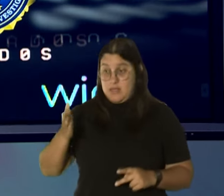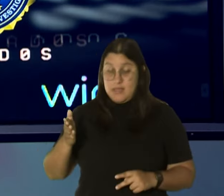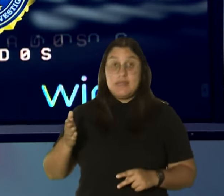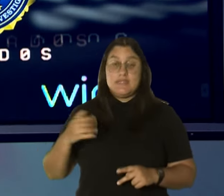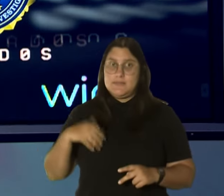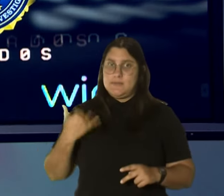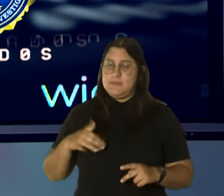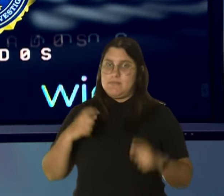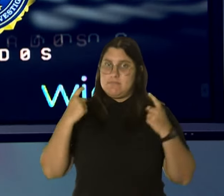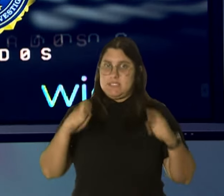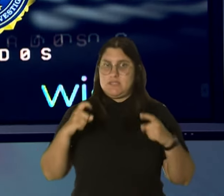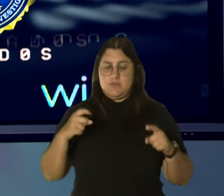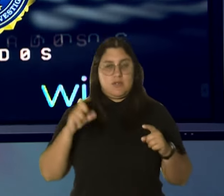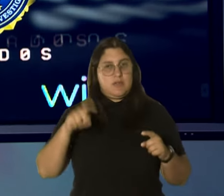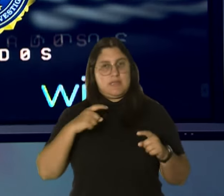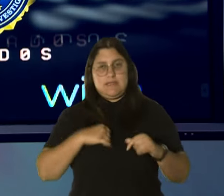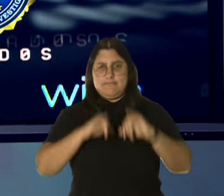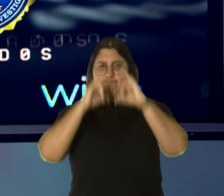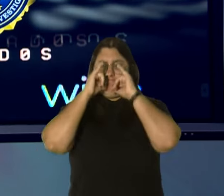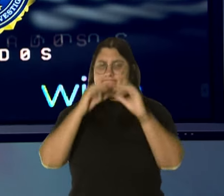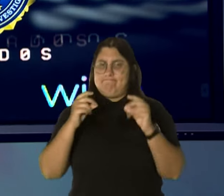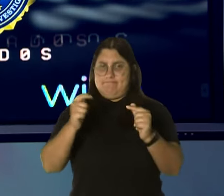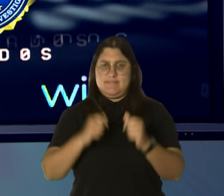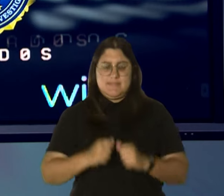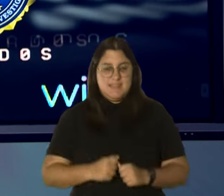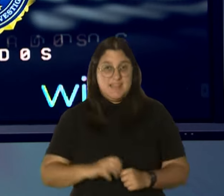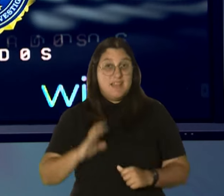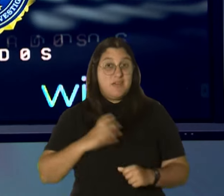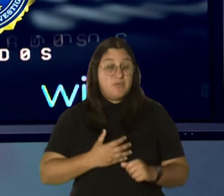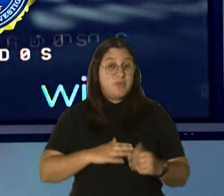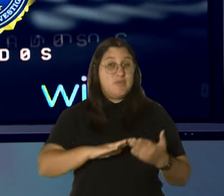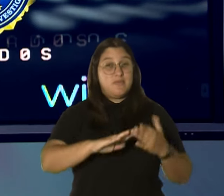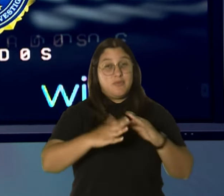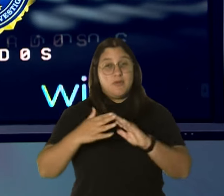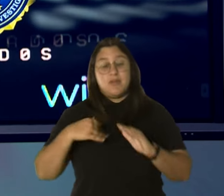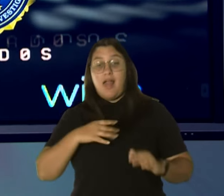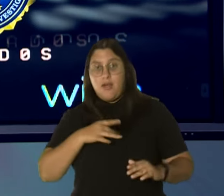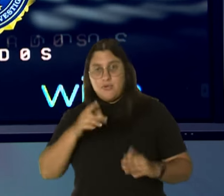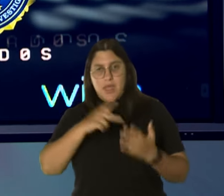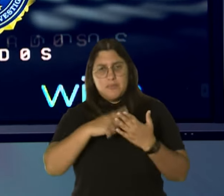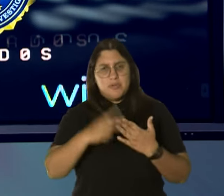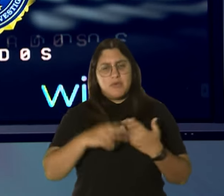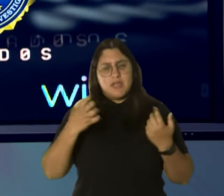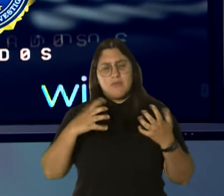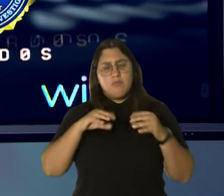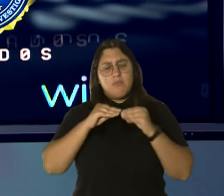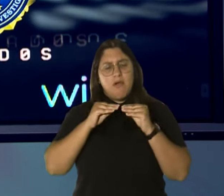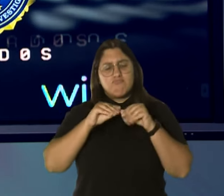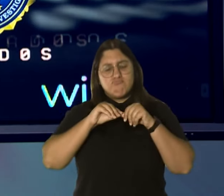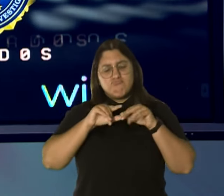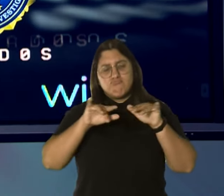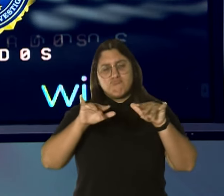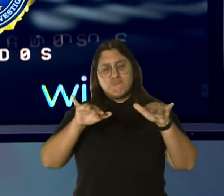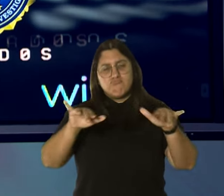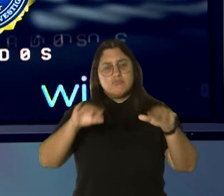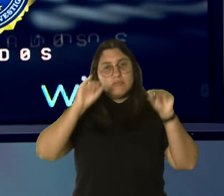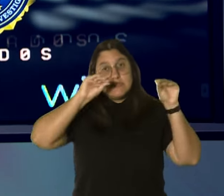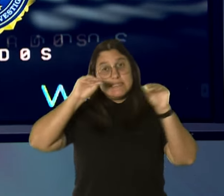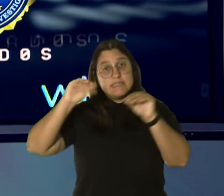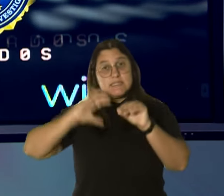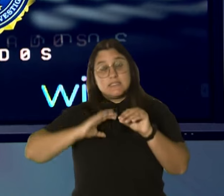tienen que ser arrestados de inmediato nuestro pueblo le gusta este programa y queremos entonces llevar llevarle la mejor información orientando a